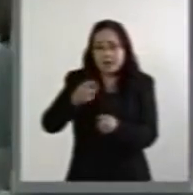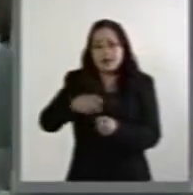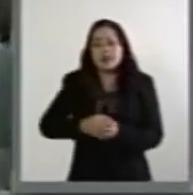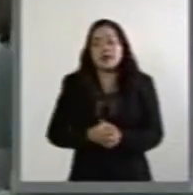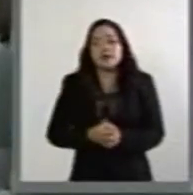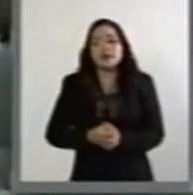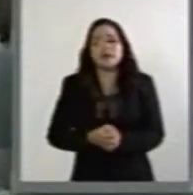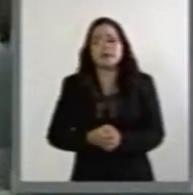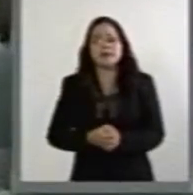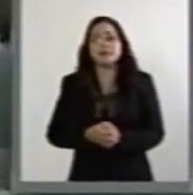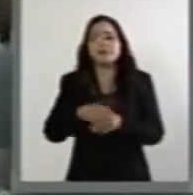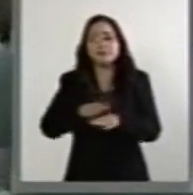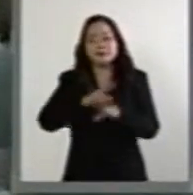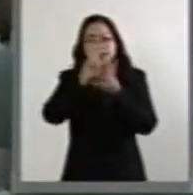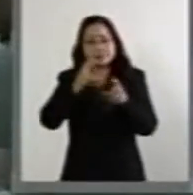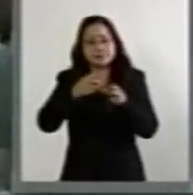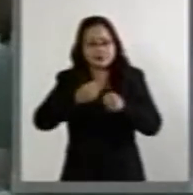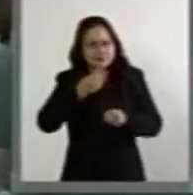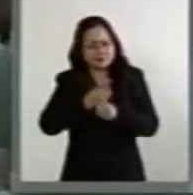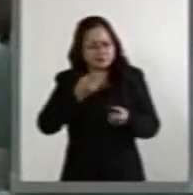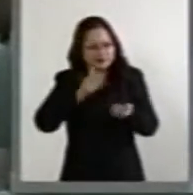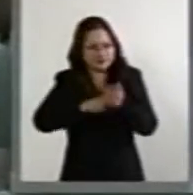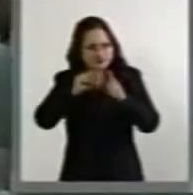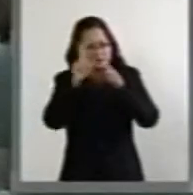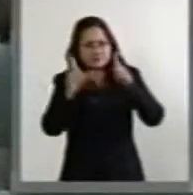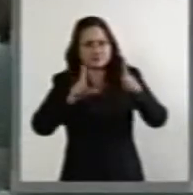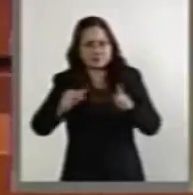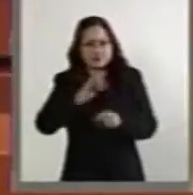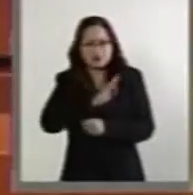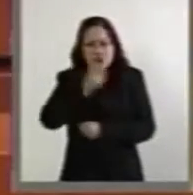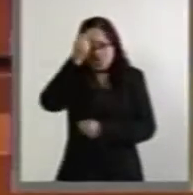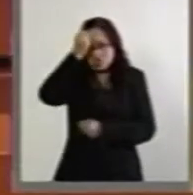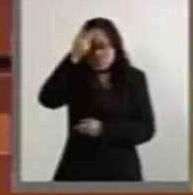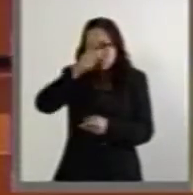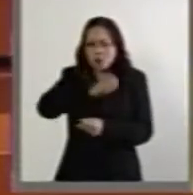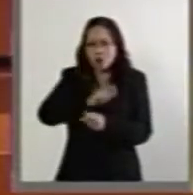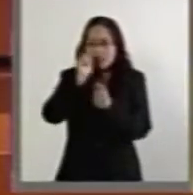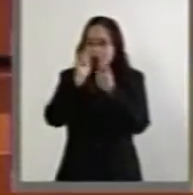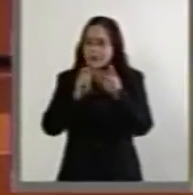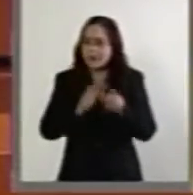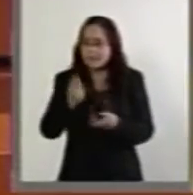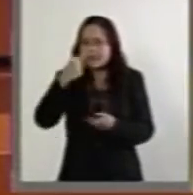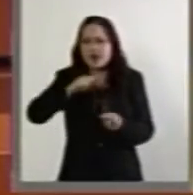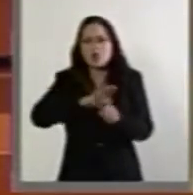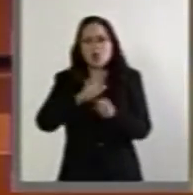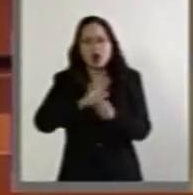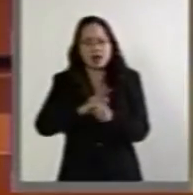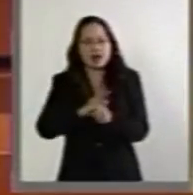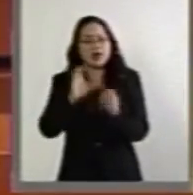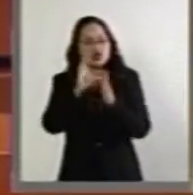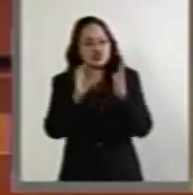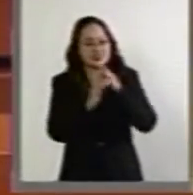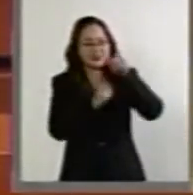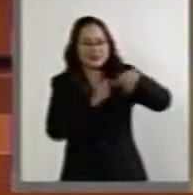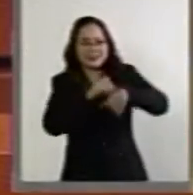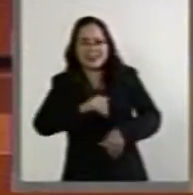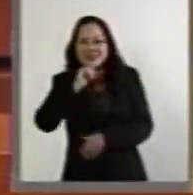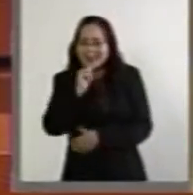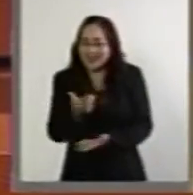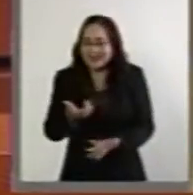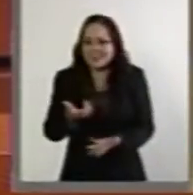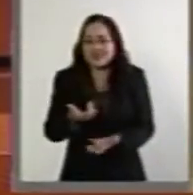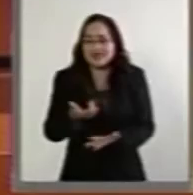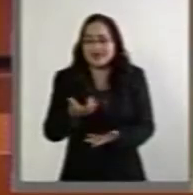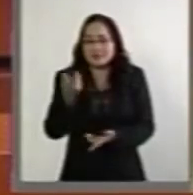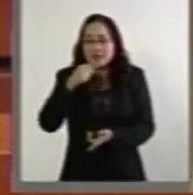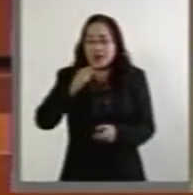seguridad interior puede inventarse, puede definirse para darle la vuelta a la Constitución y tener